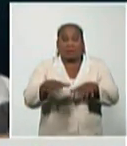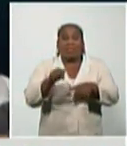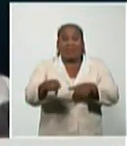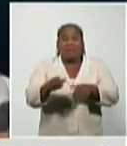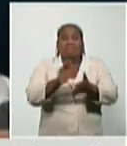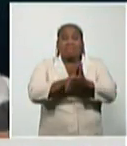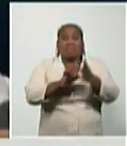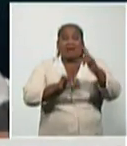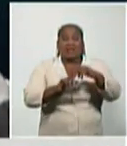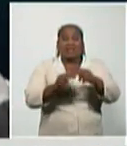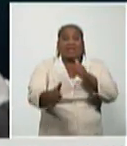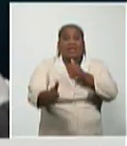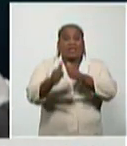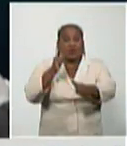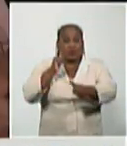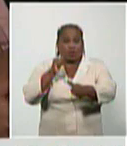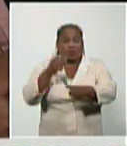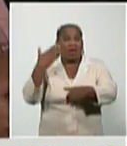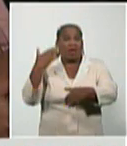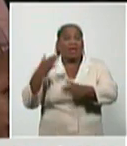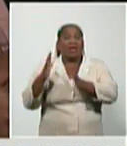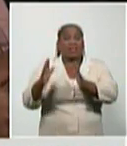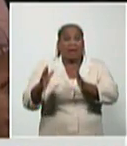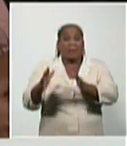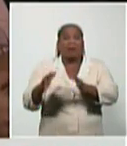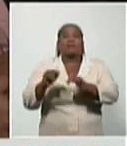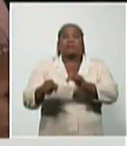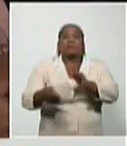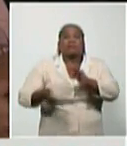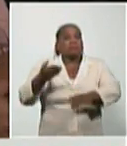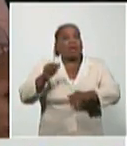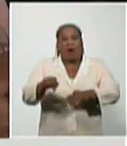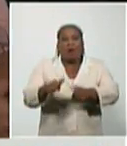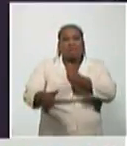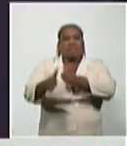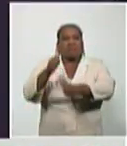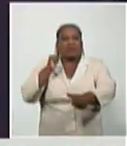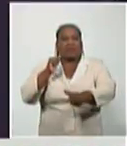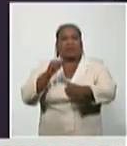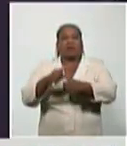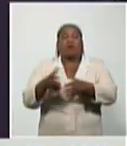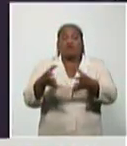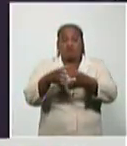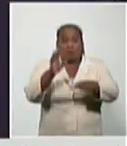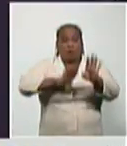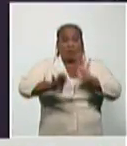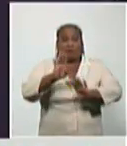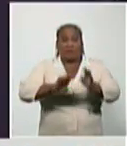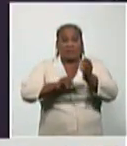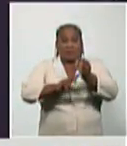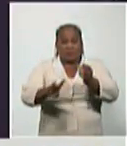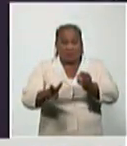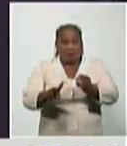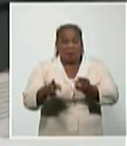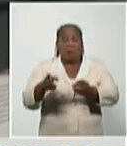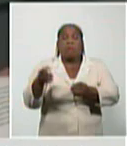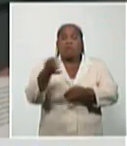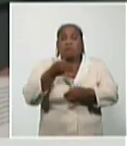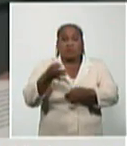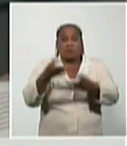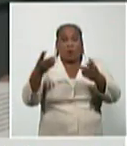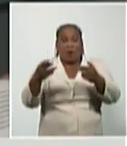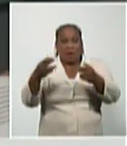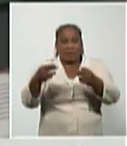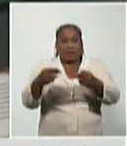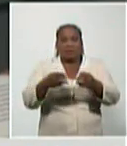tercera fase de recuperación pospandemia, el Consejo de Defensa Provincial determinó el retorno del municipio Cárdenas a la segunda fase,